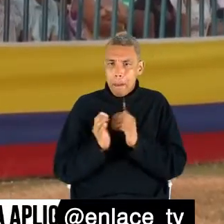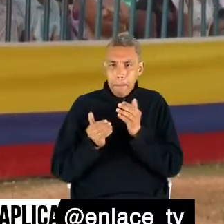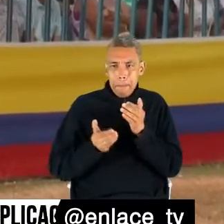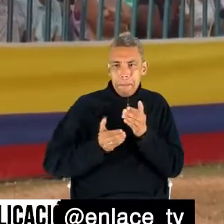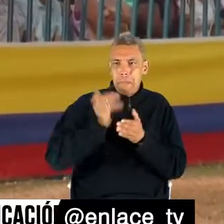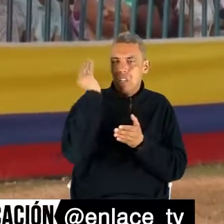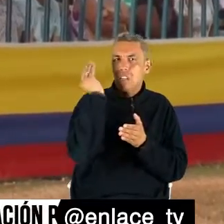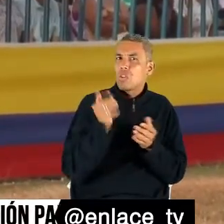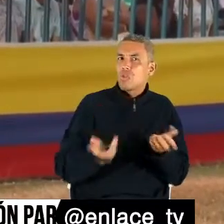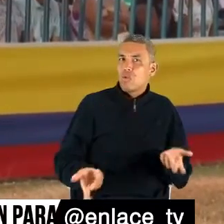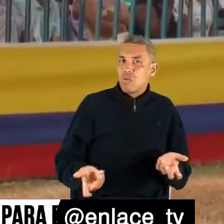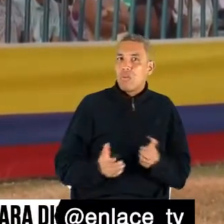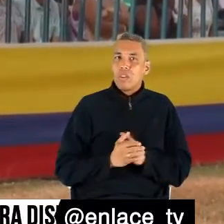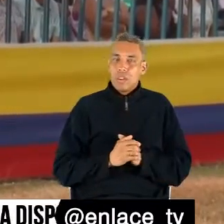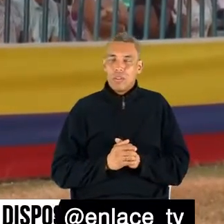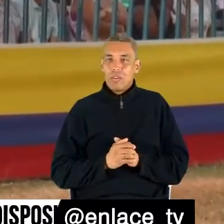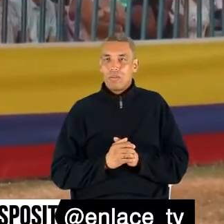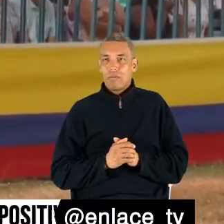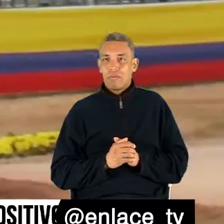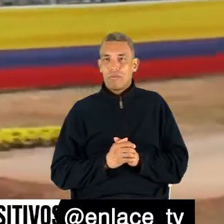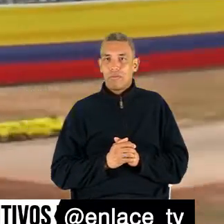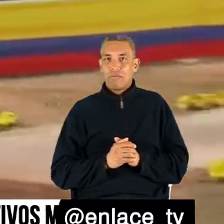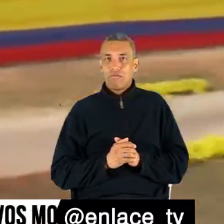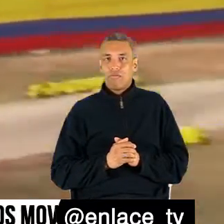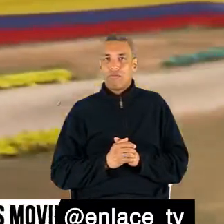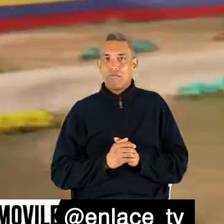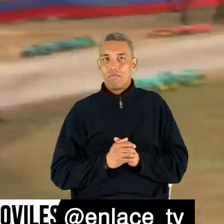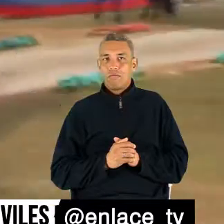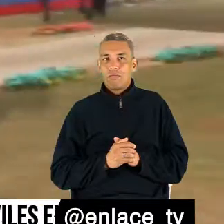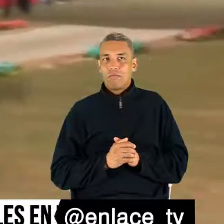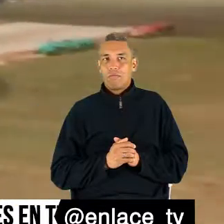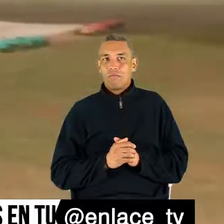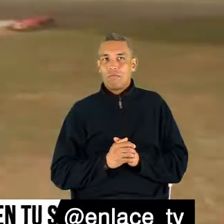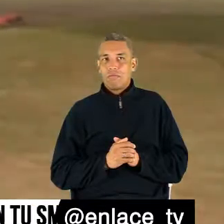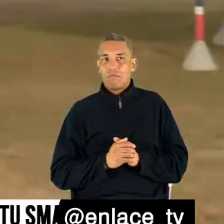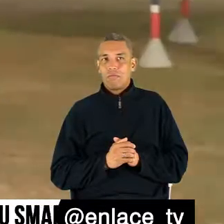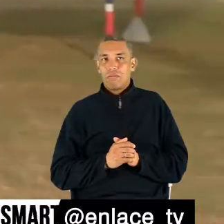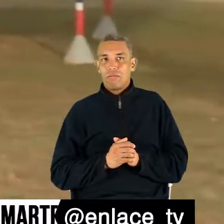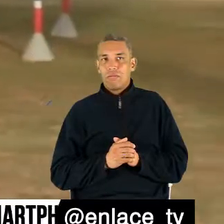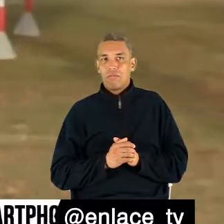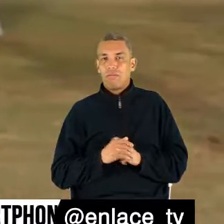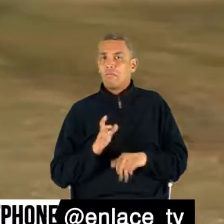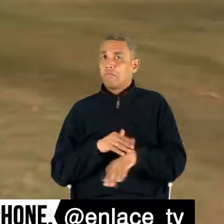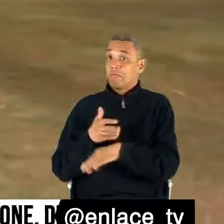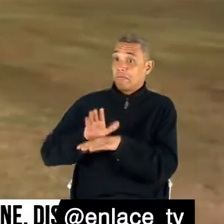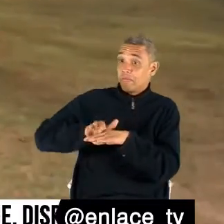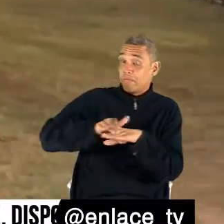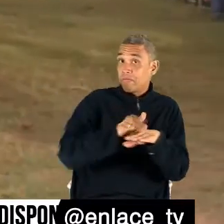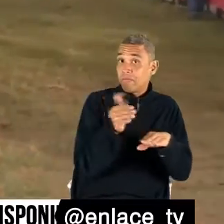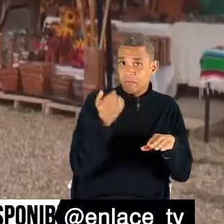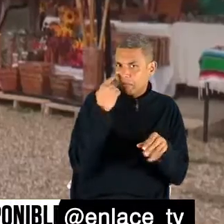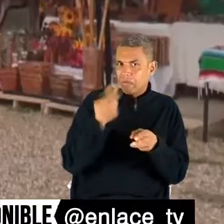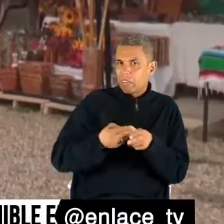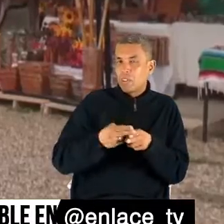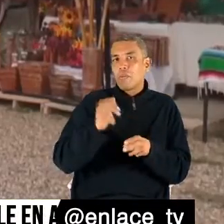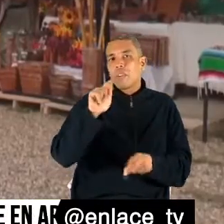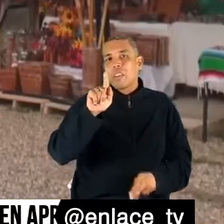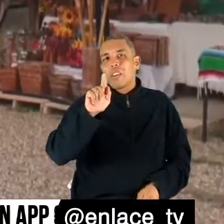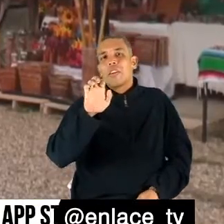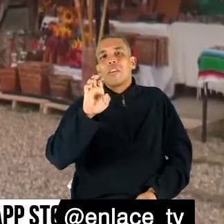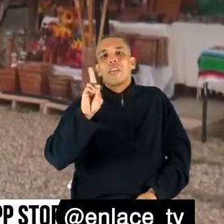año Feriagro, y la vamos a vender, la vamos a fortalecer con este nombre comercial, Feriagro en la versión